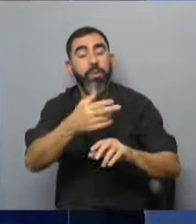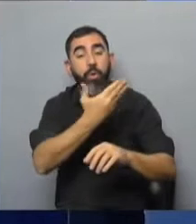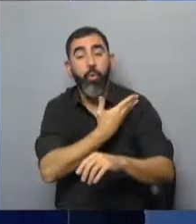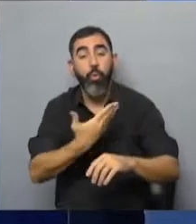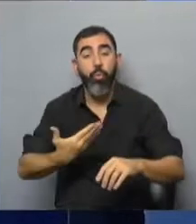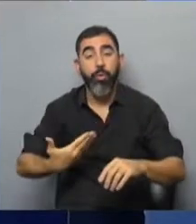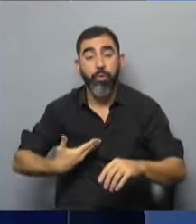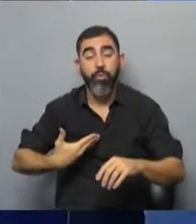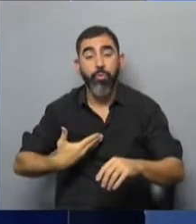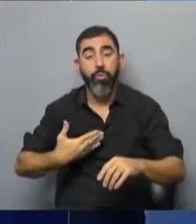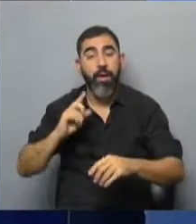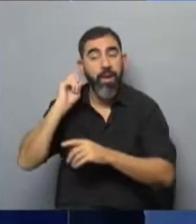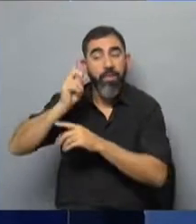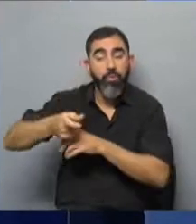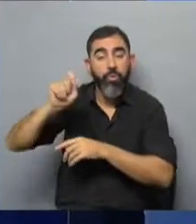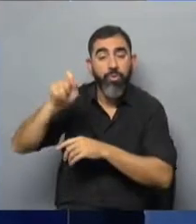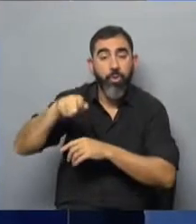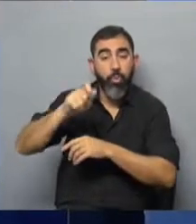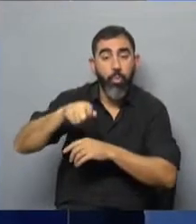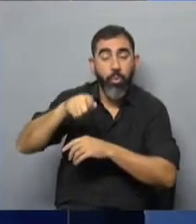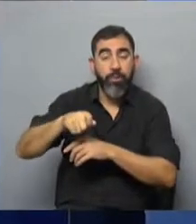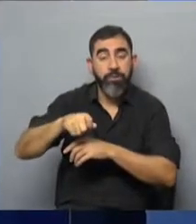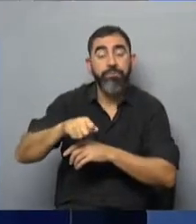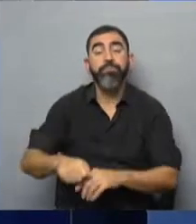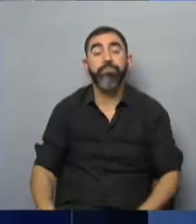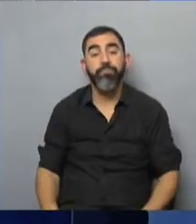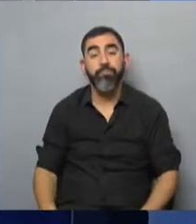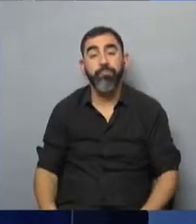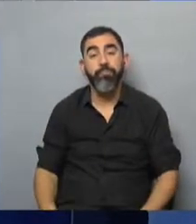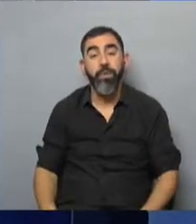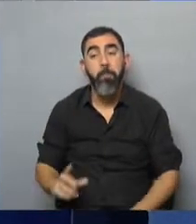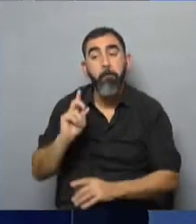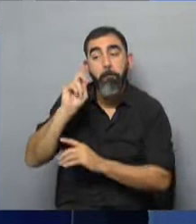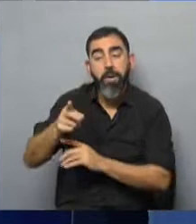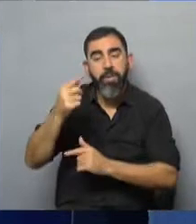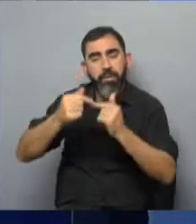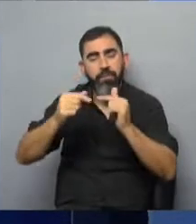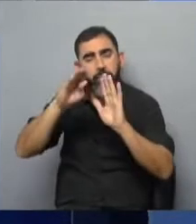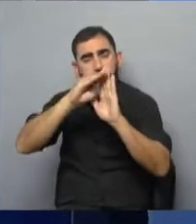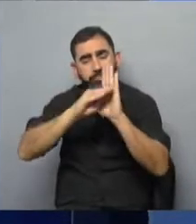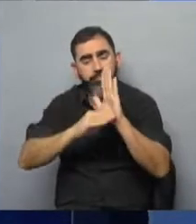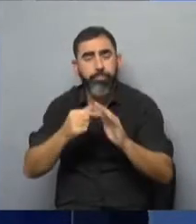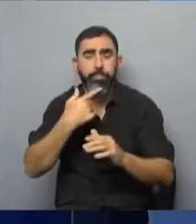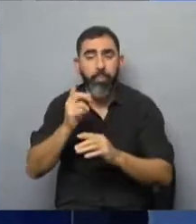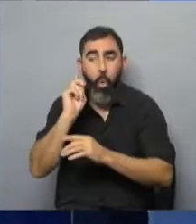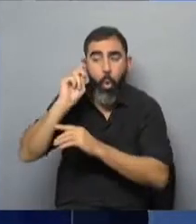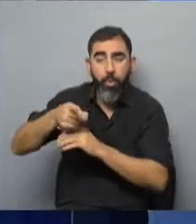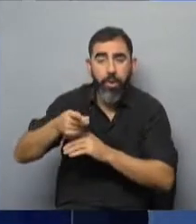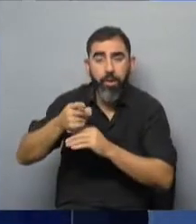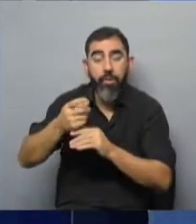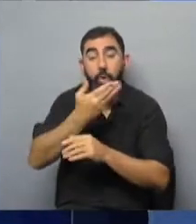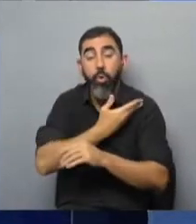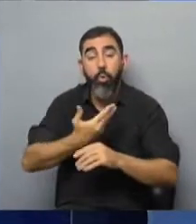Poder Ejecutivo a la resolución del juez Alejandro Recarey, donde dispone diversas medidas, entre ellas la obligación del